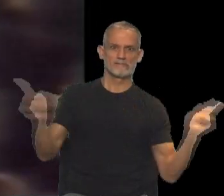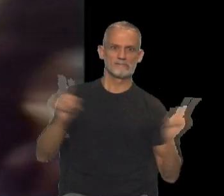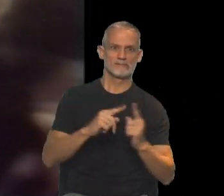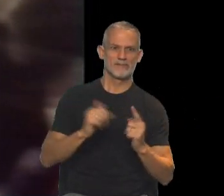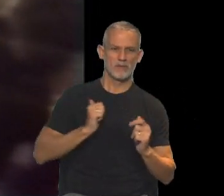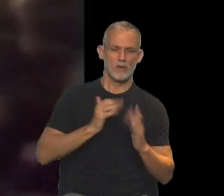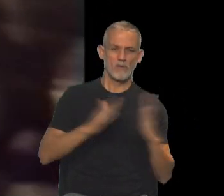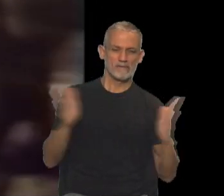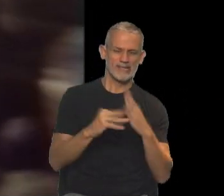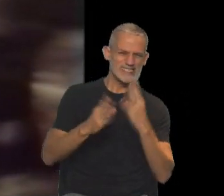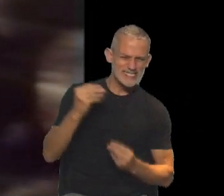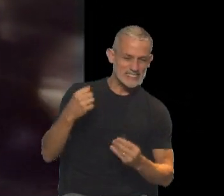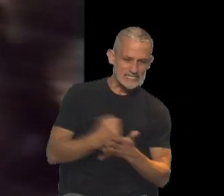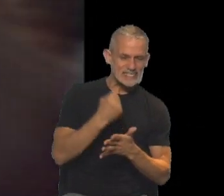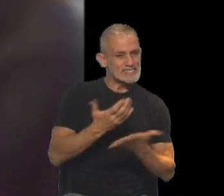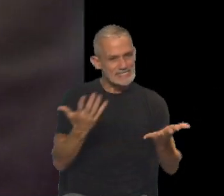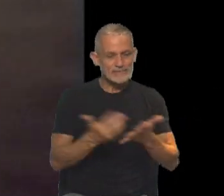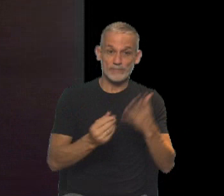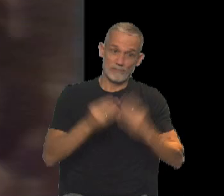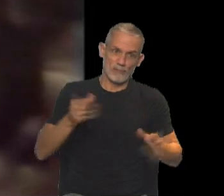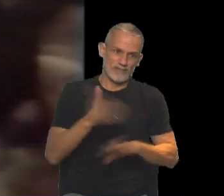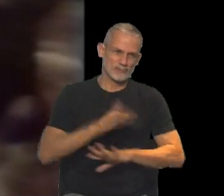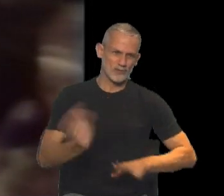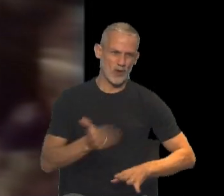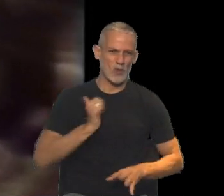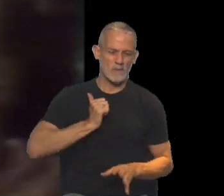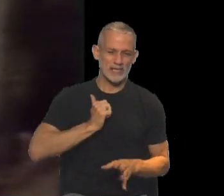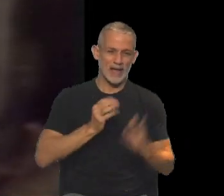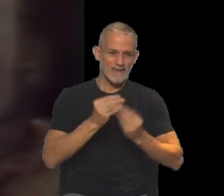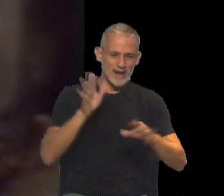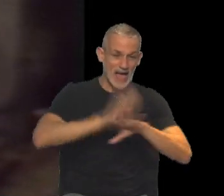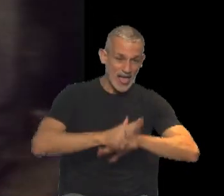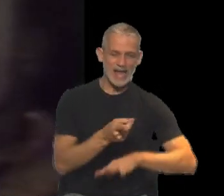eso falló todo. Y quienes fallaron también